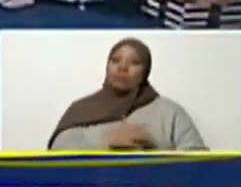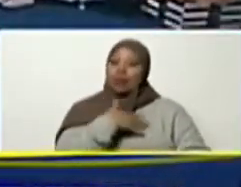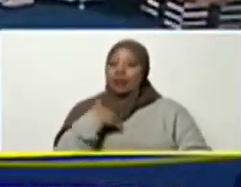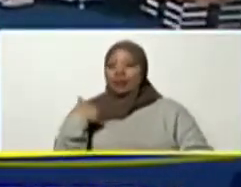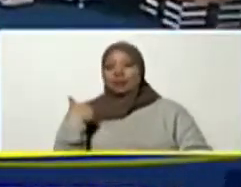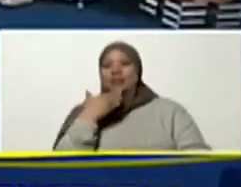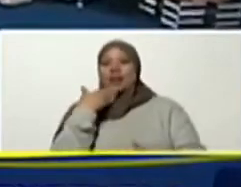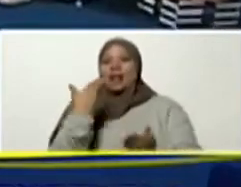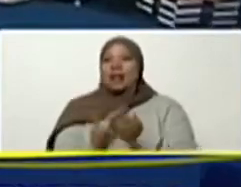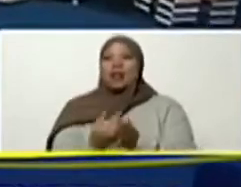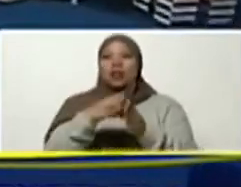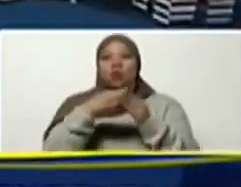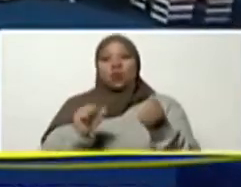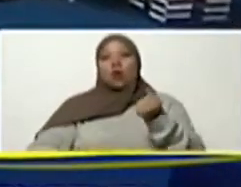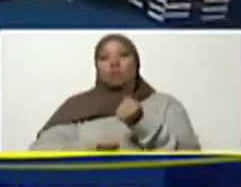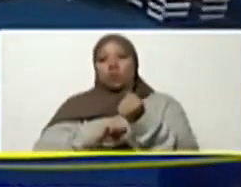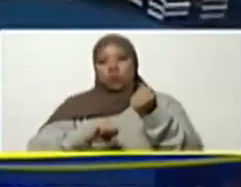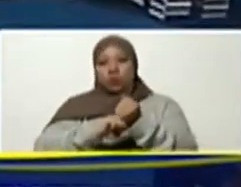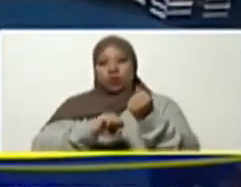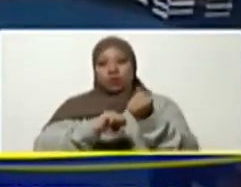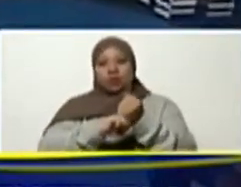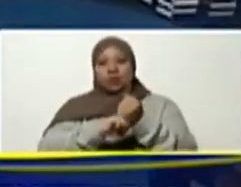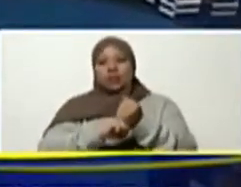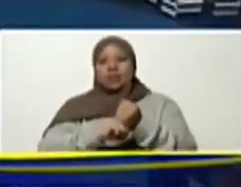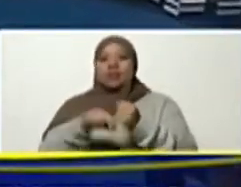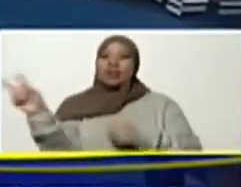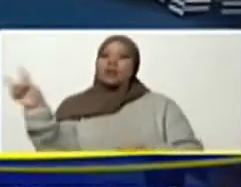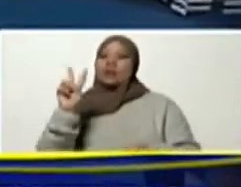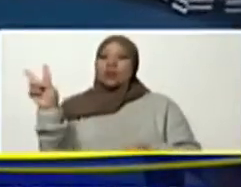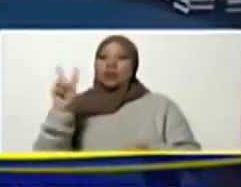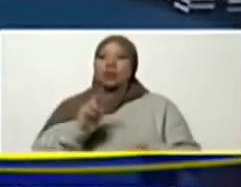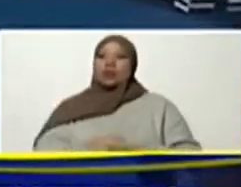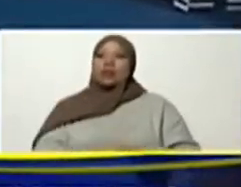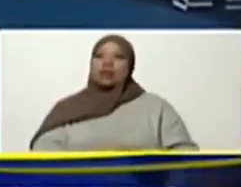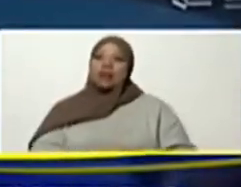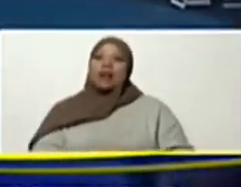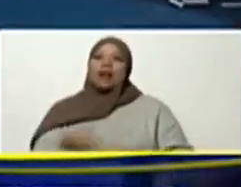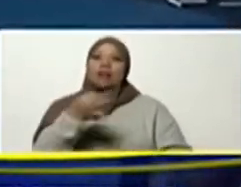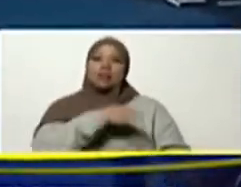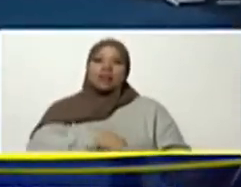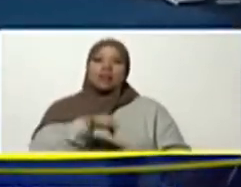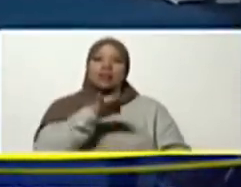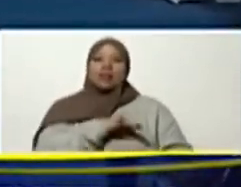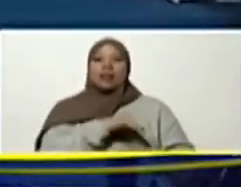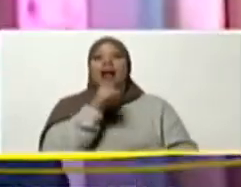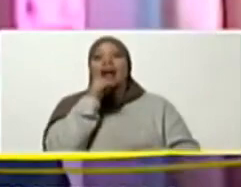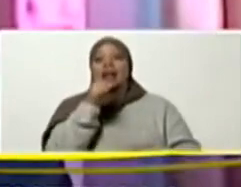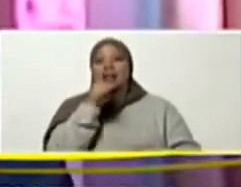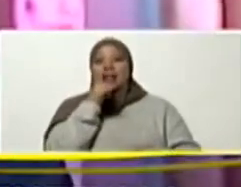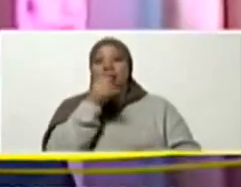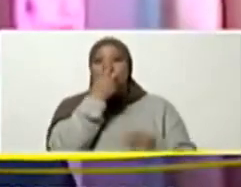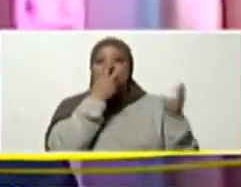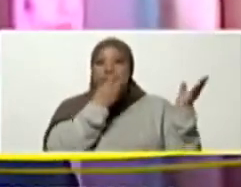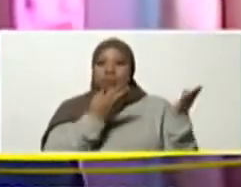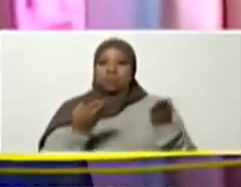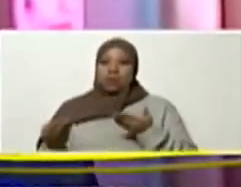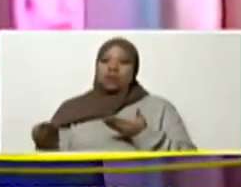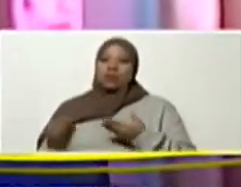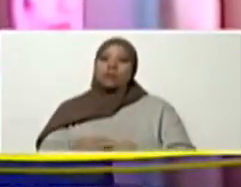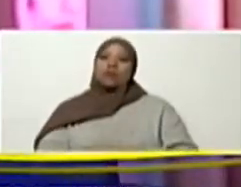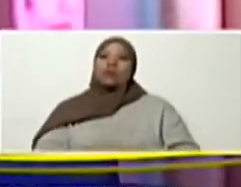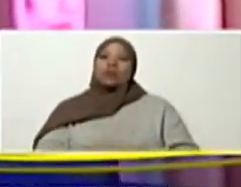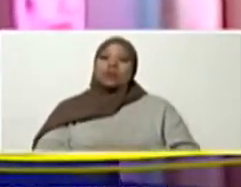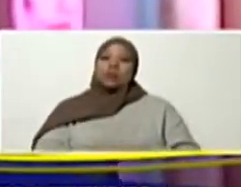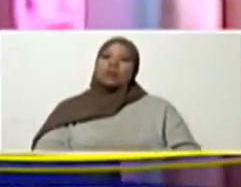Y gracias por todo su aporte a la venezolanidad. Señor presidente, bienvenido.